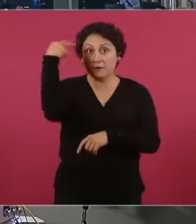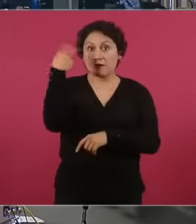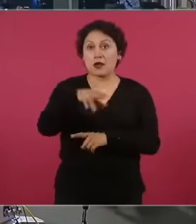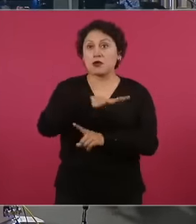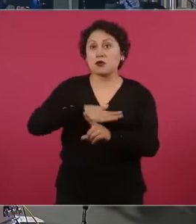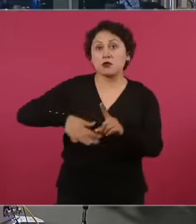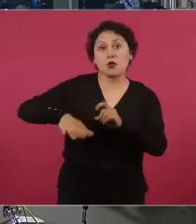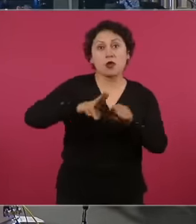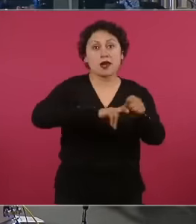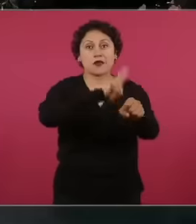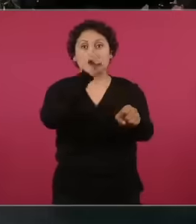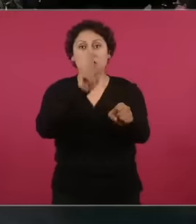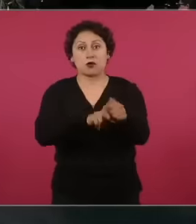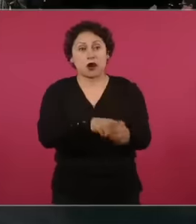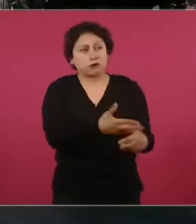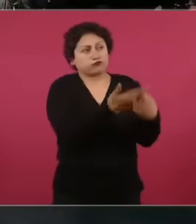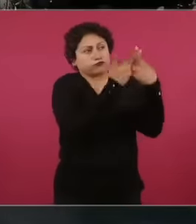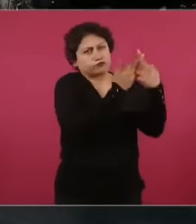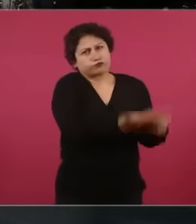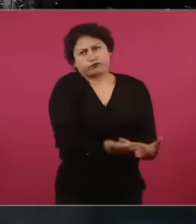naturales.